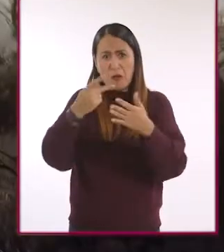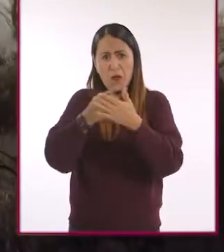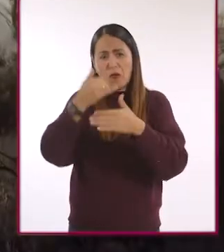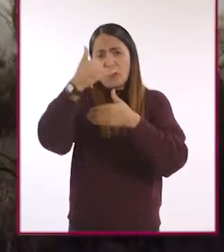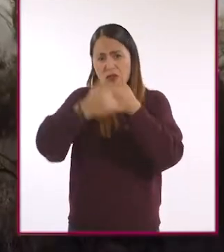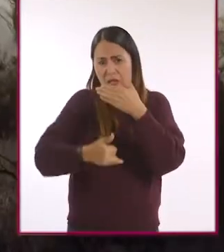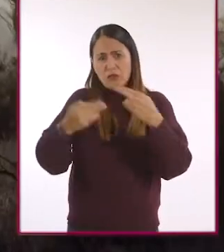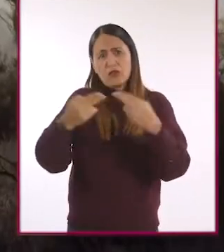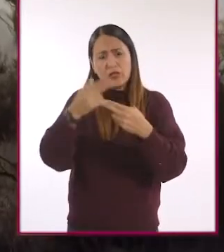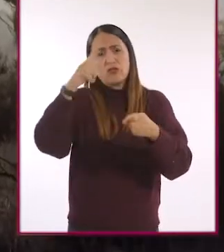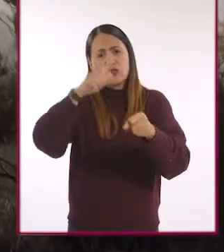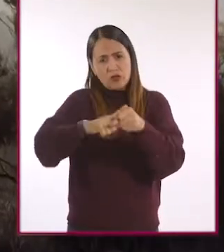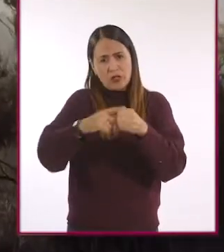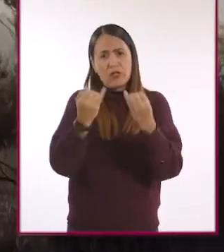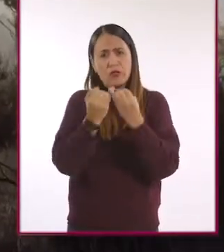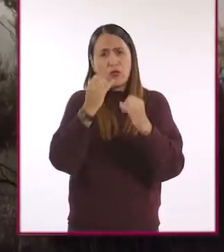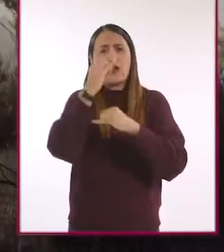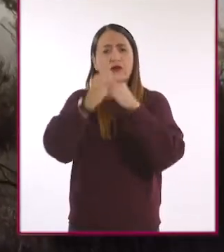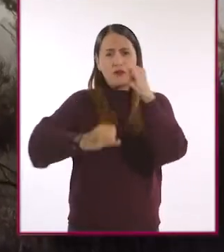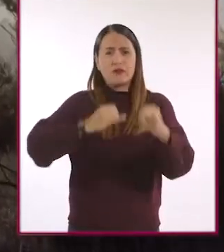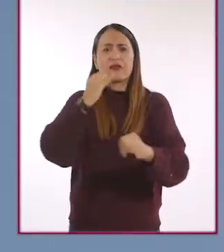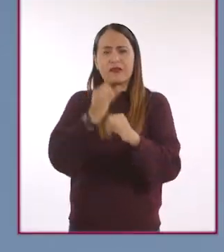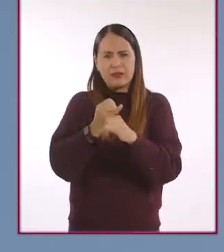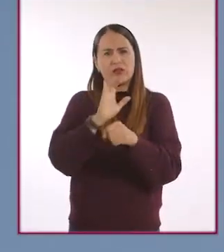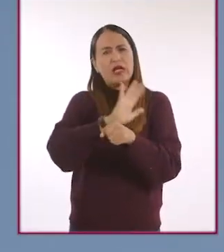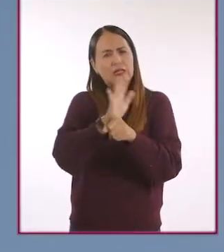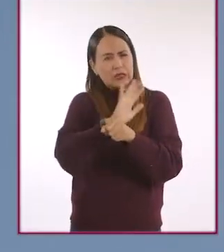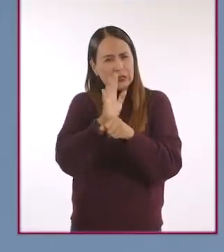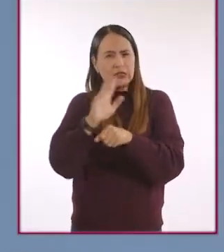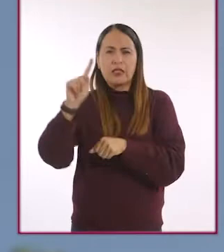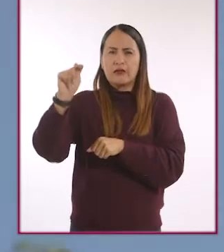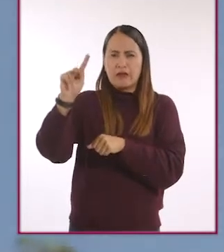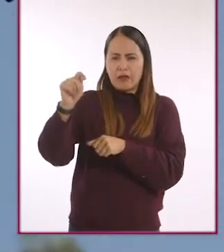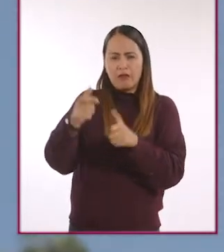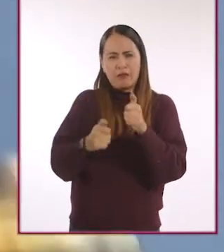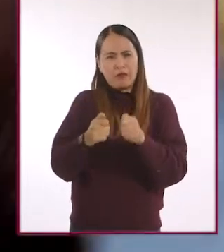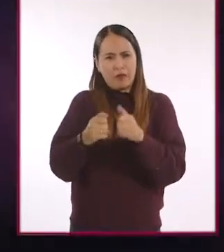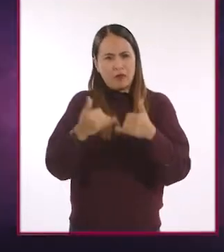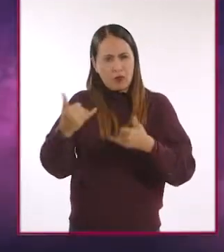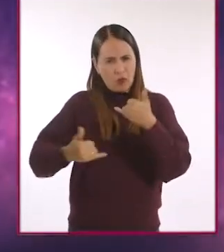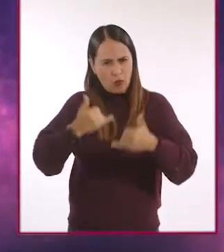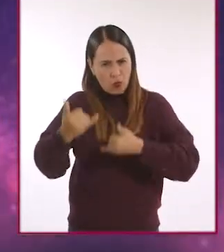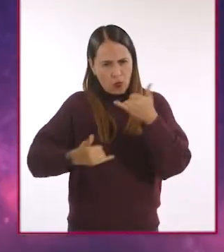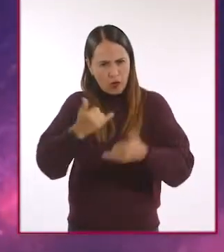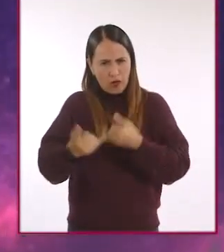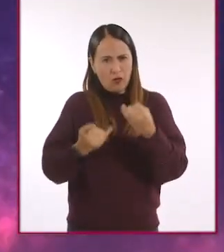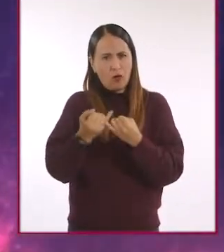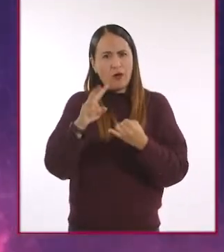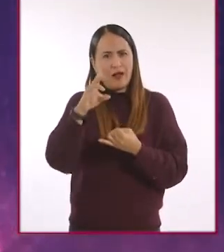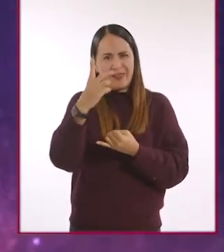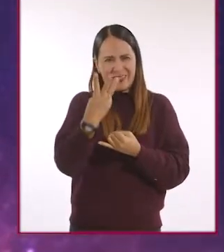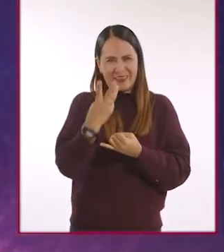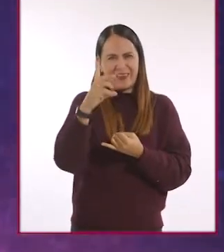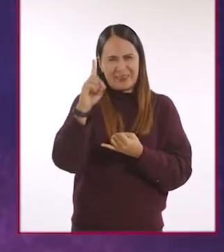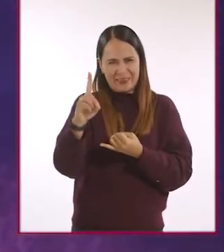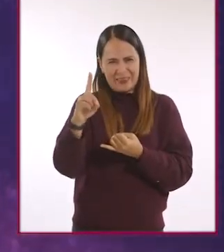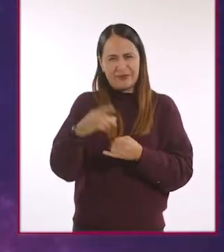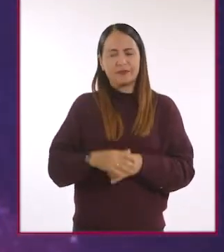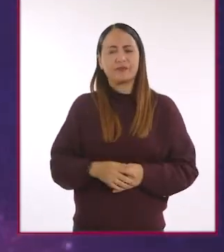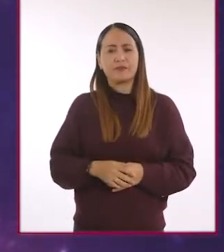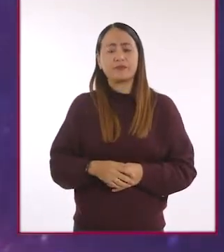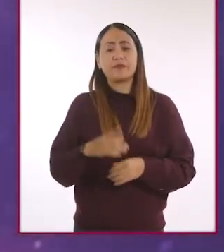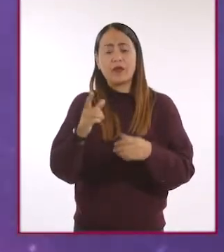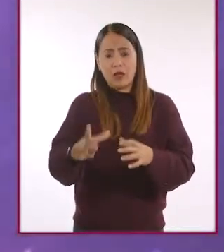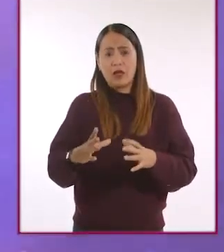proyectos nacionales e internacionales de cine, televisión, videojuegos, realidad virtual y realidad aumentada.